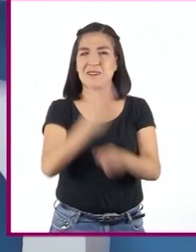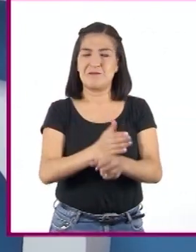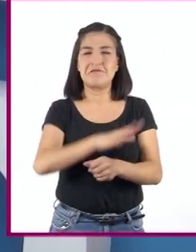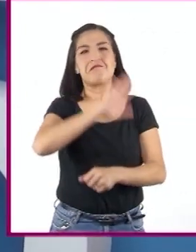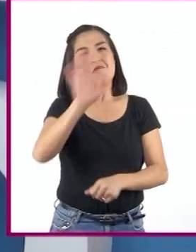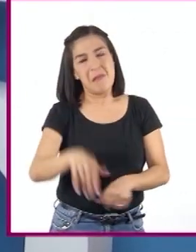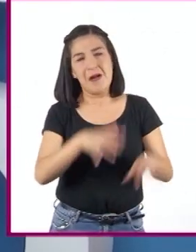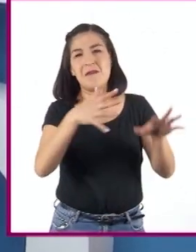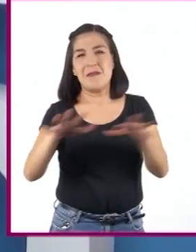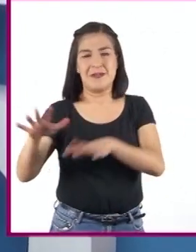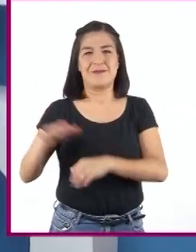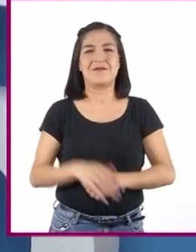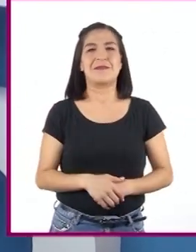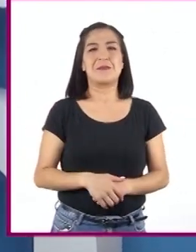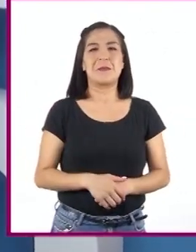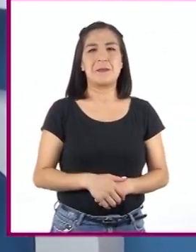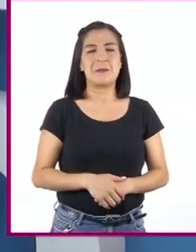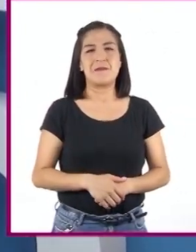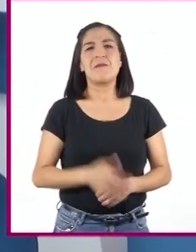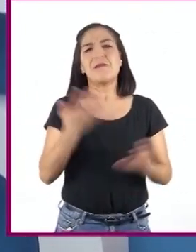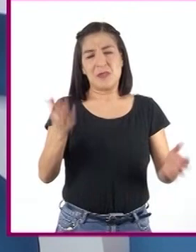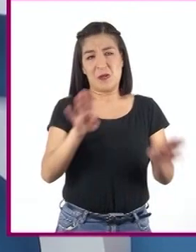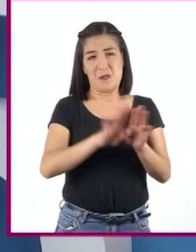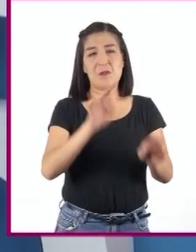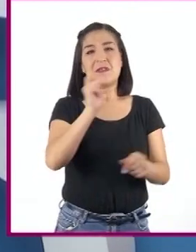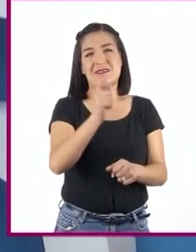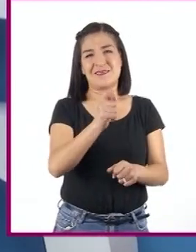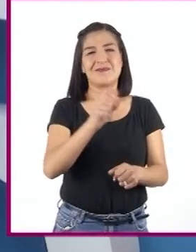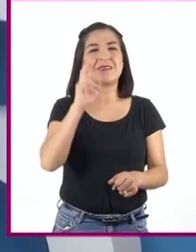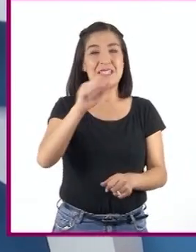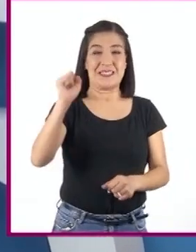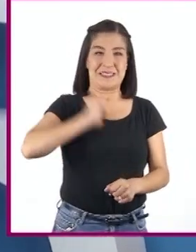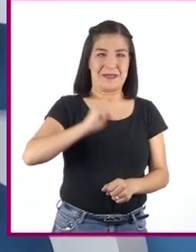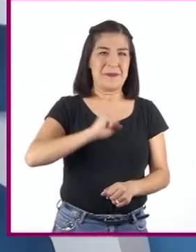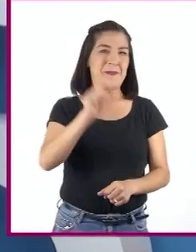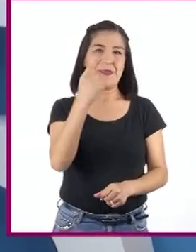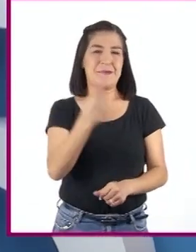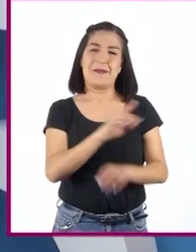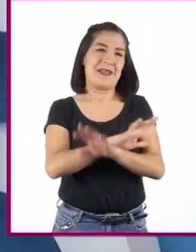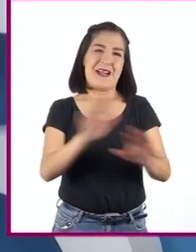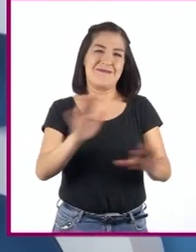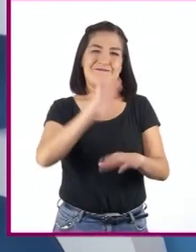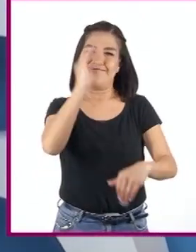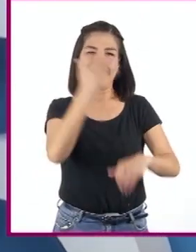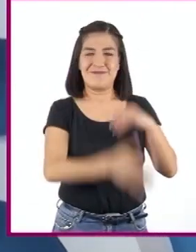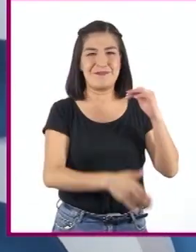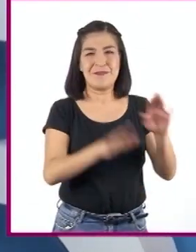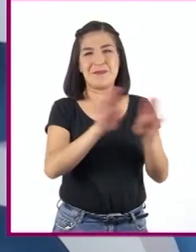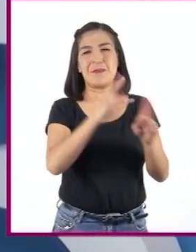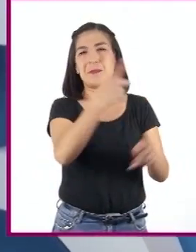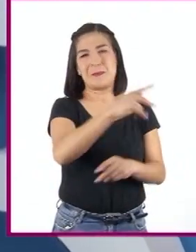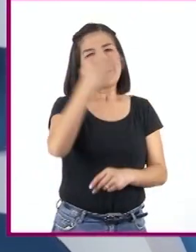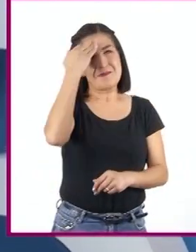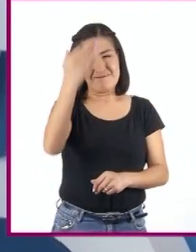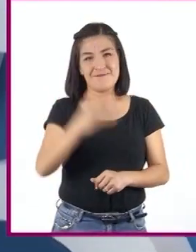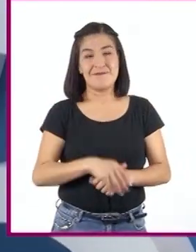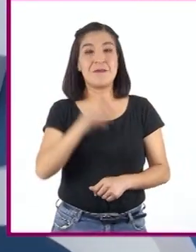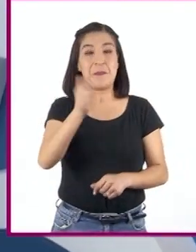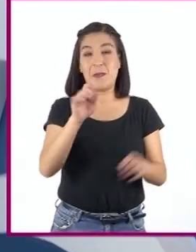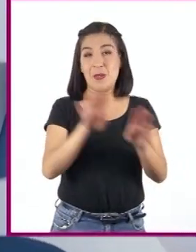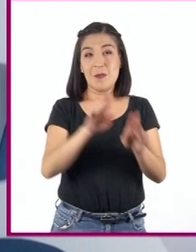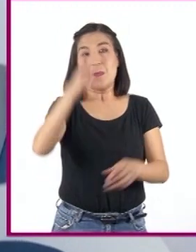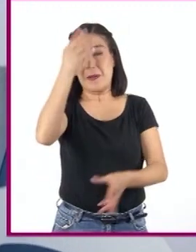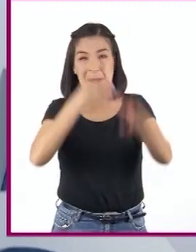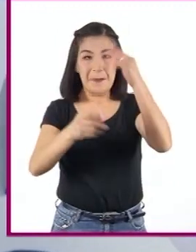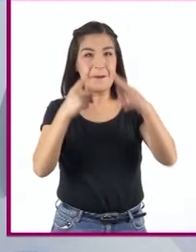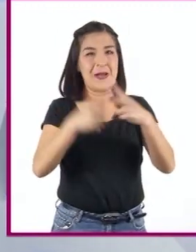excesivo, ¿no lo creen? Afortunadamente en el siglo XXI esas cosas ya no pasan, así que aprender y saber matemáticas no representa ningún